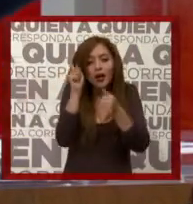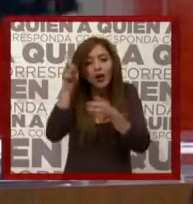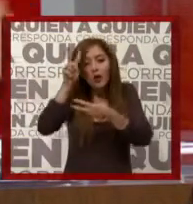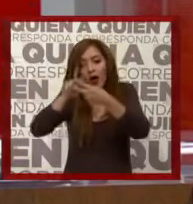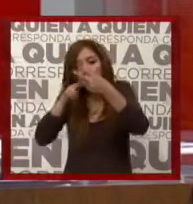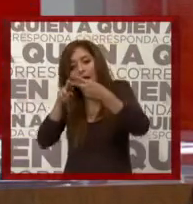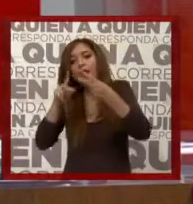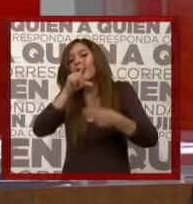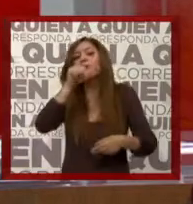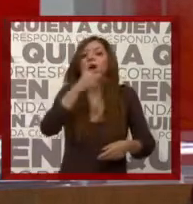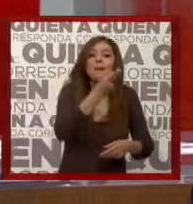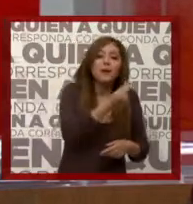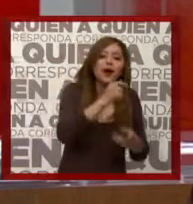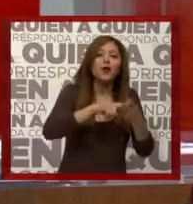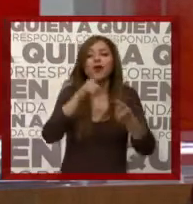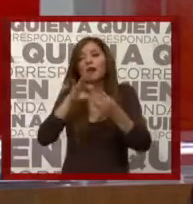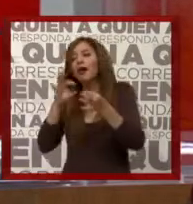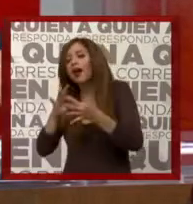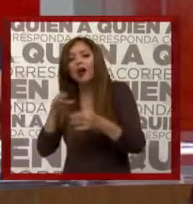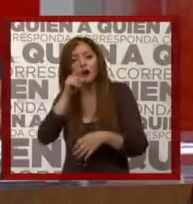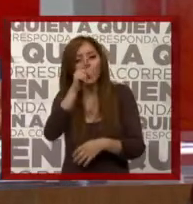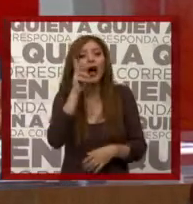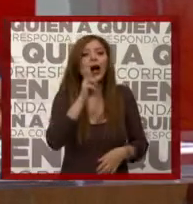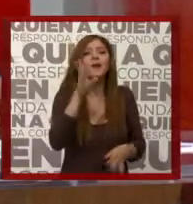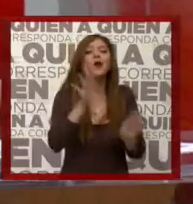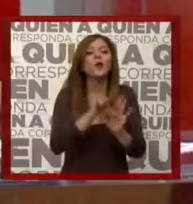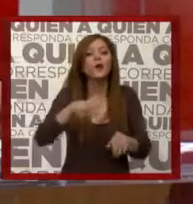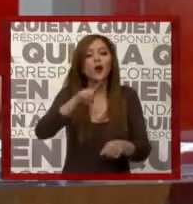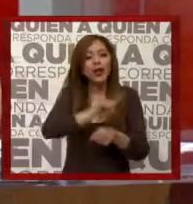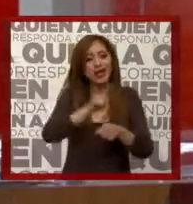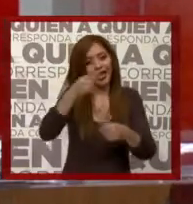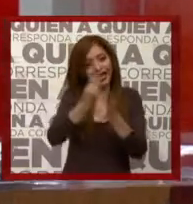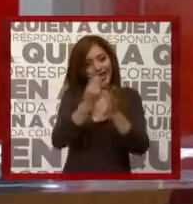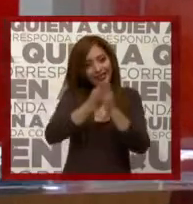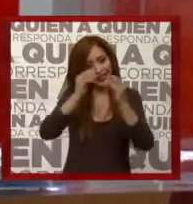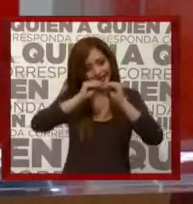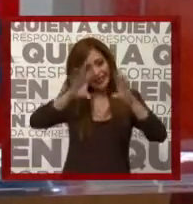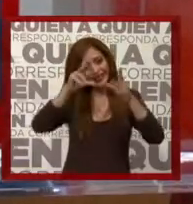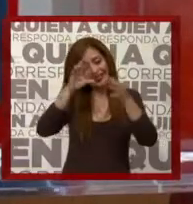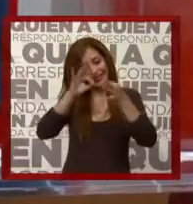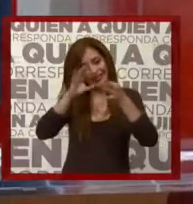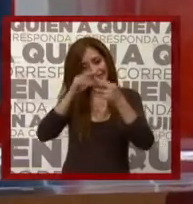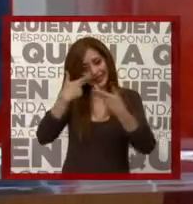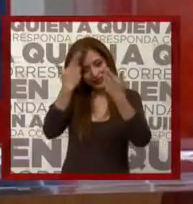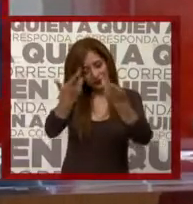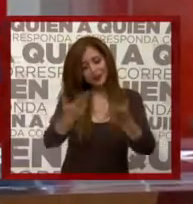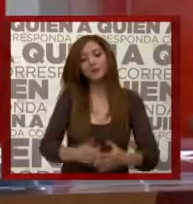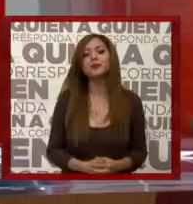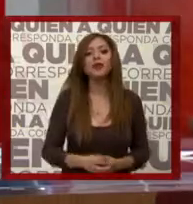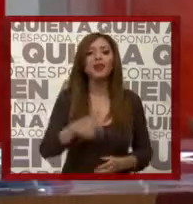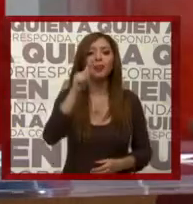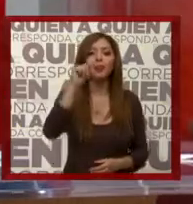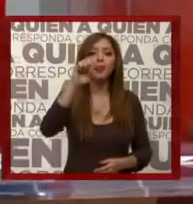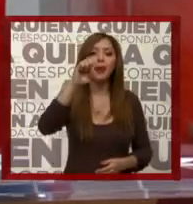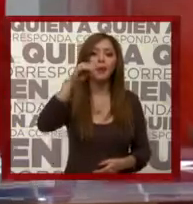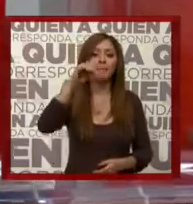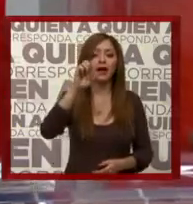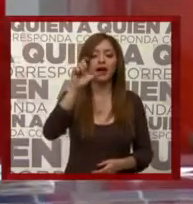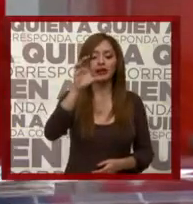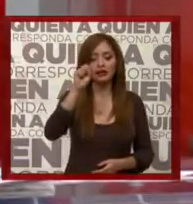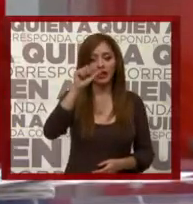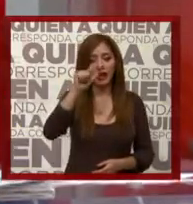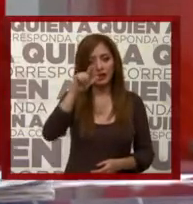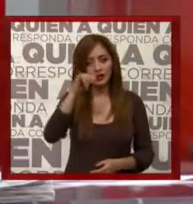un perro, que si después el pico, no. Tú espera a ver cuál es la clase del día de hoy. Vamos a Temascalcingo, aquí en Estado de México, y estas